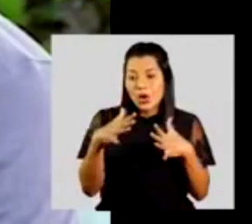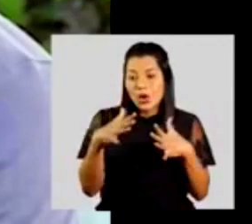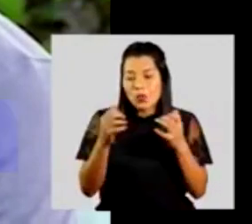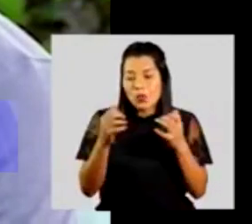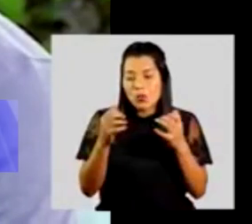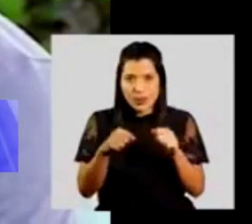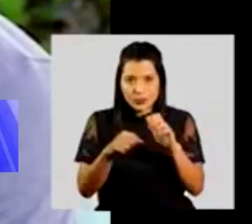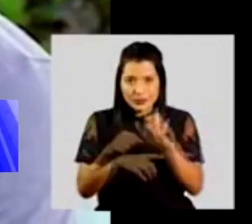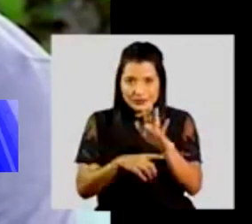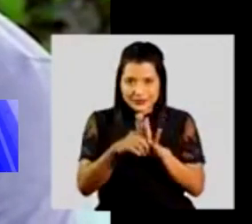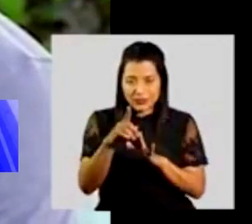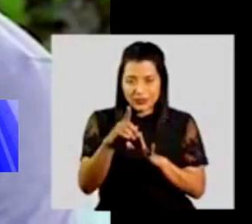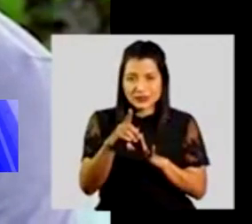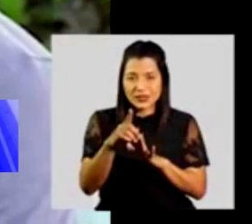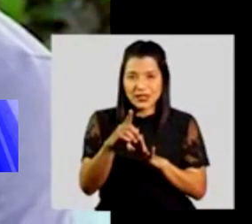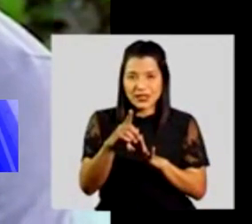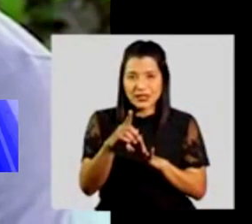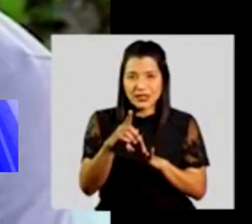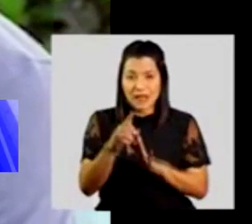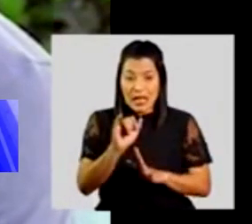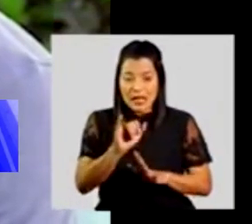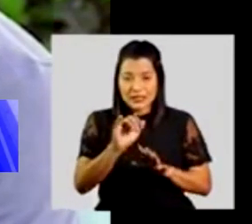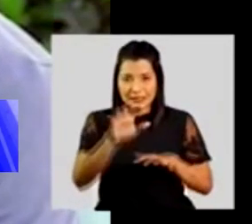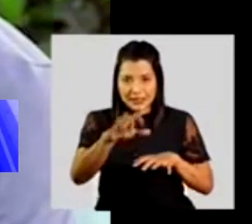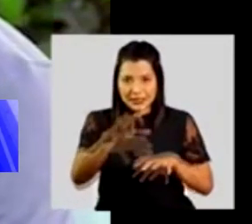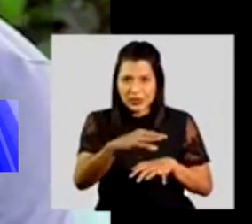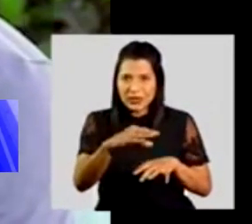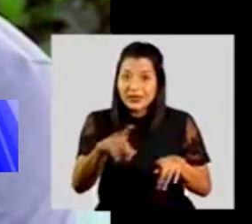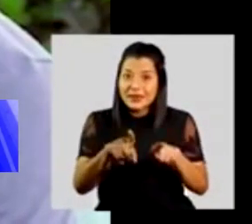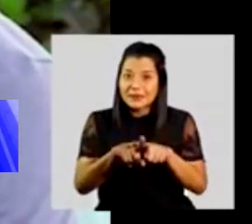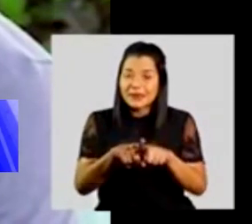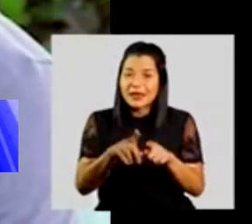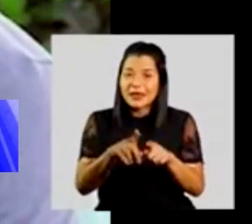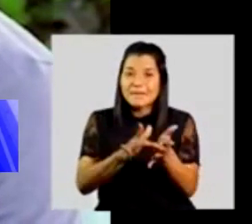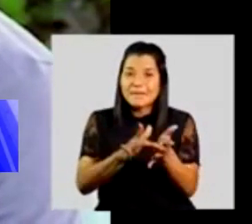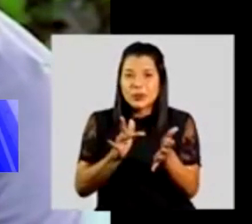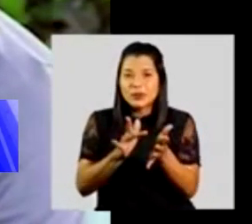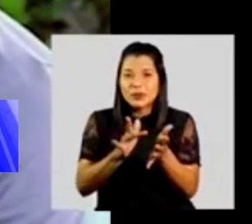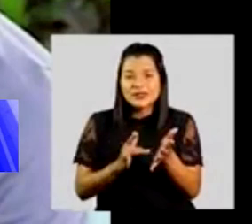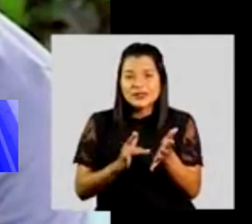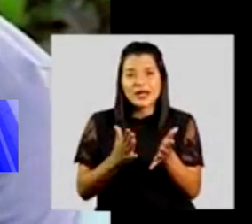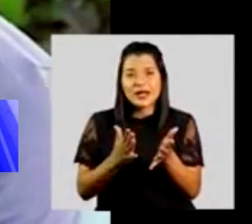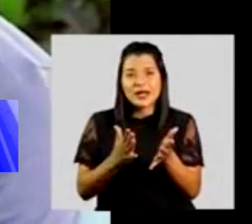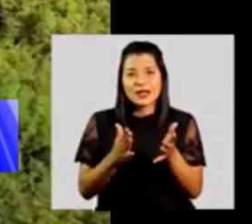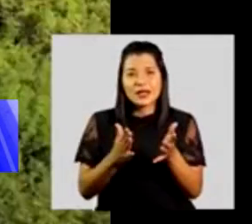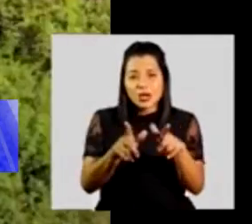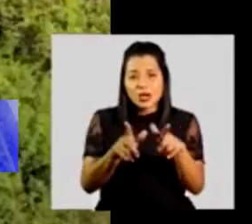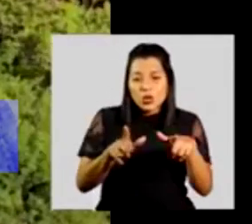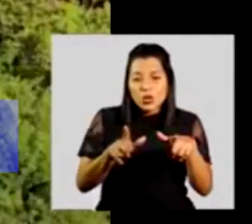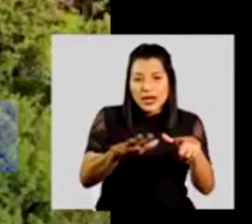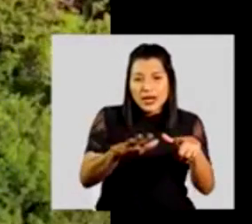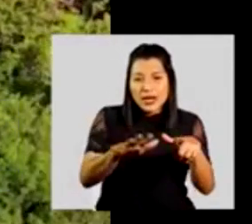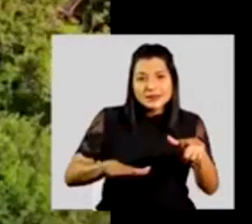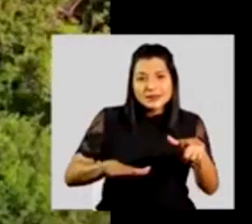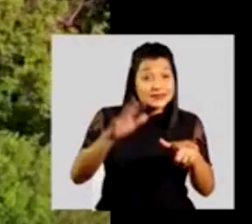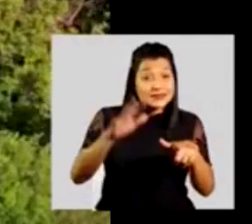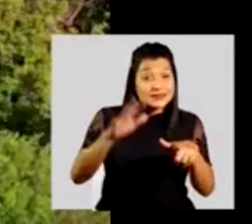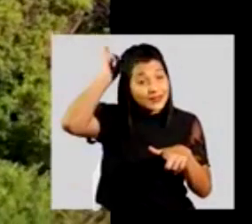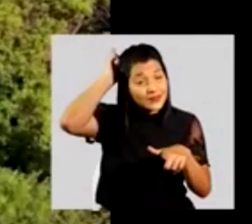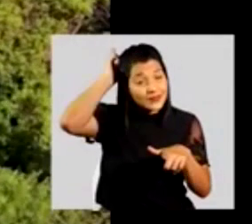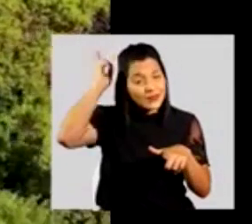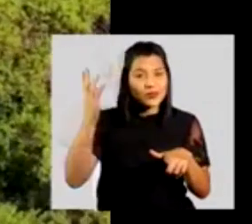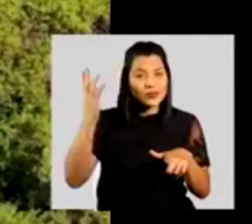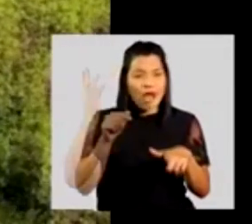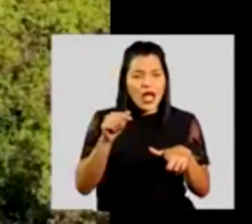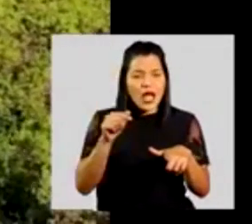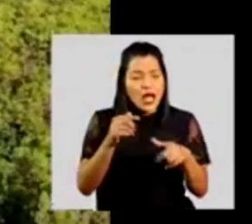Desarrollar este cantón y también aprovechar los lugares como el territorio indígena donde hay